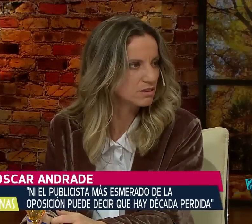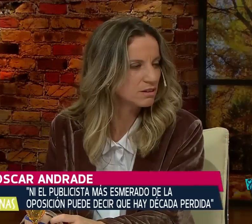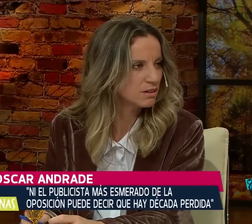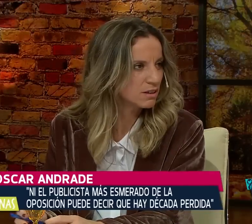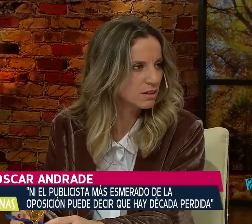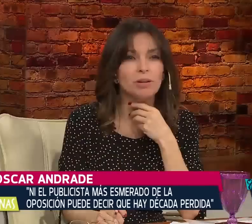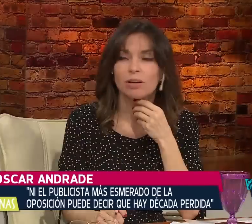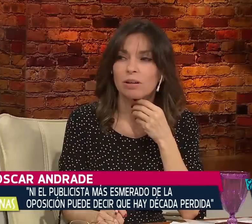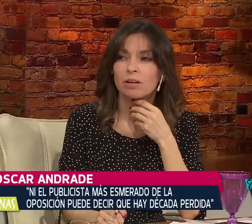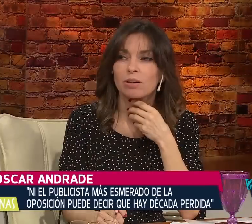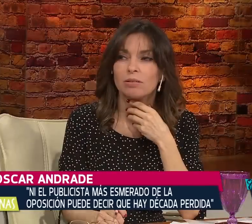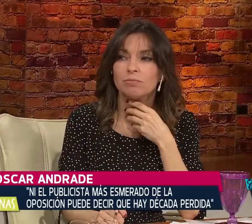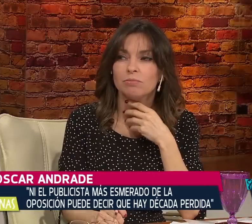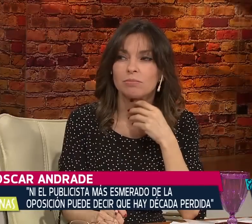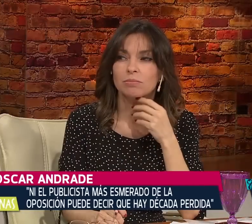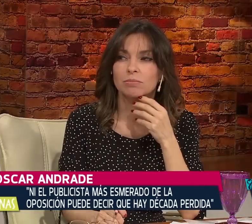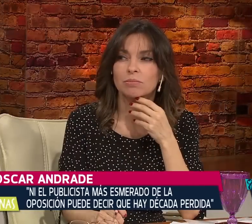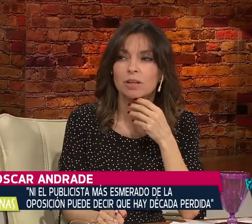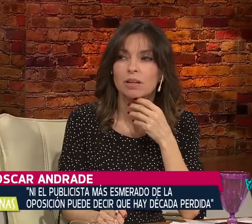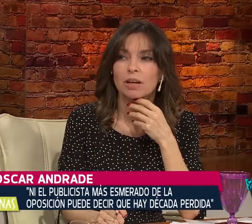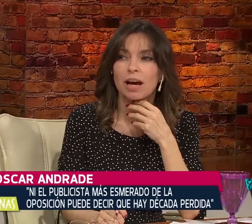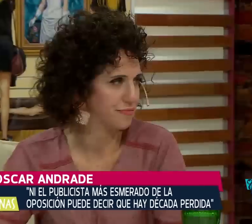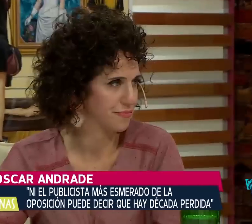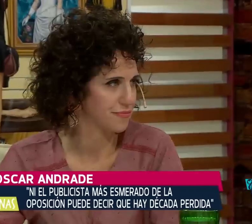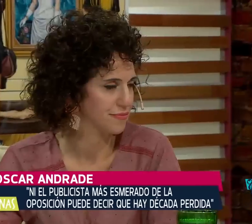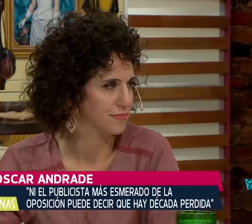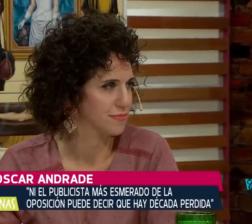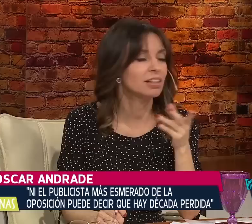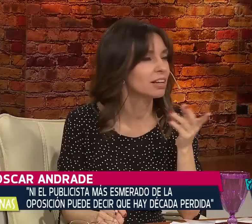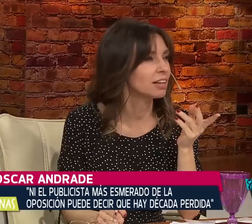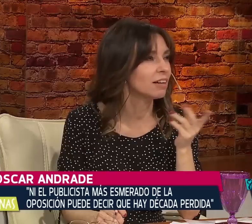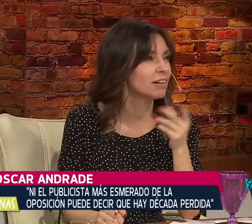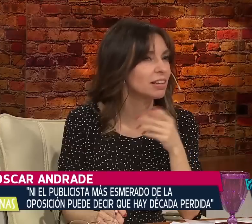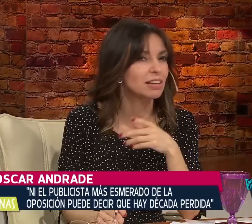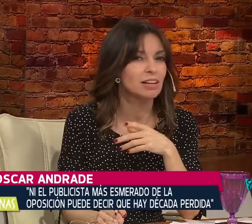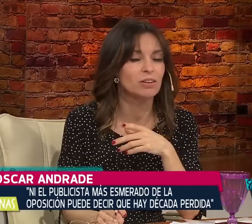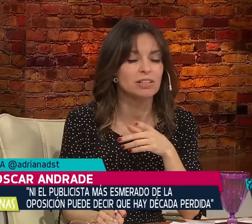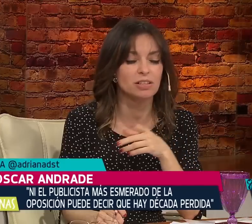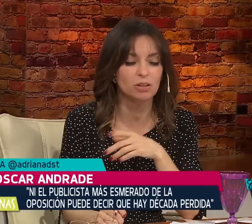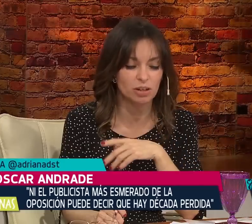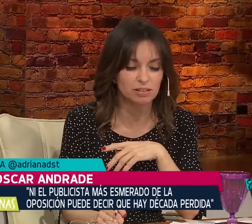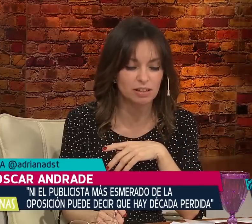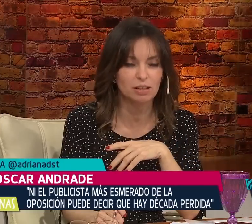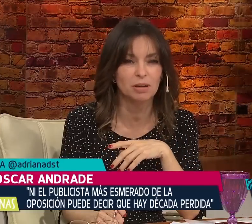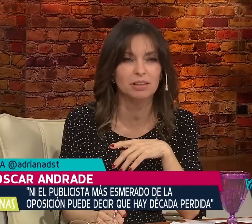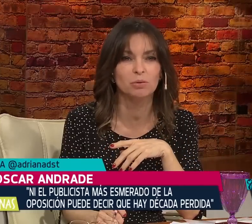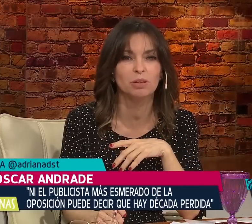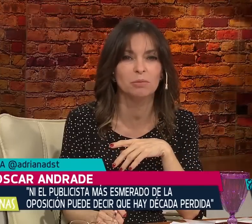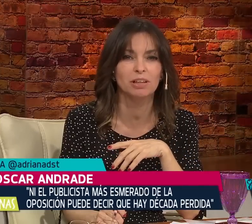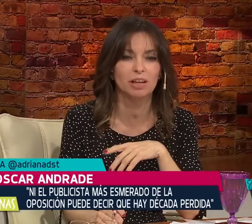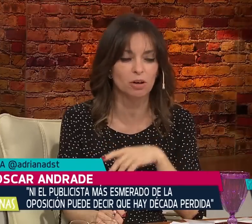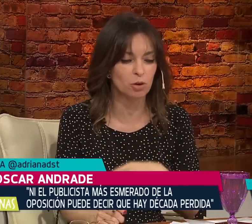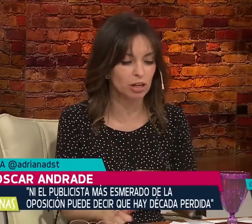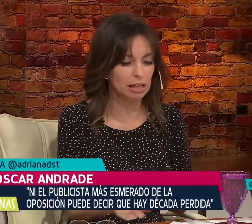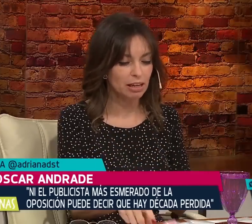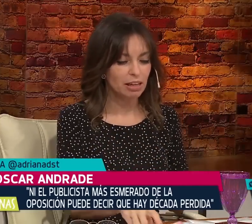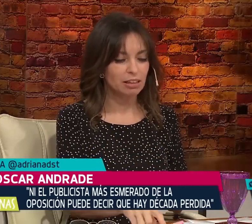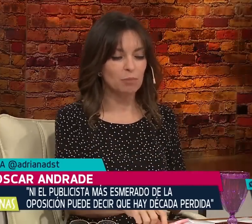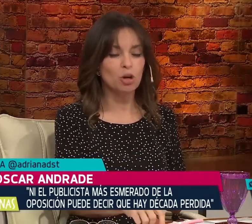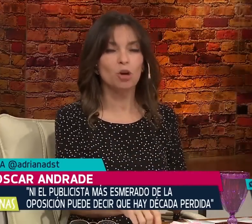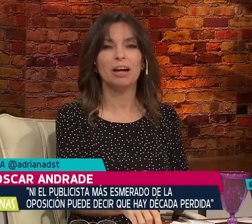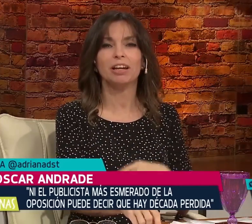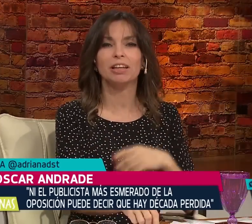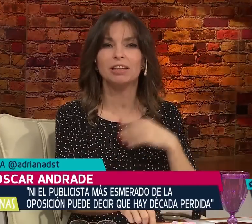claro claro que se ha hecho decir si es algo que se que se rescataba de lo que ha sido este debate es justamente que como que